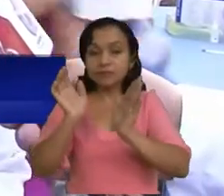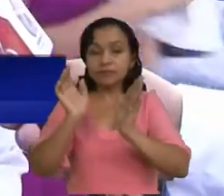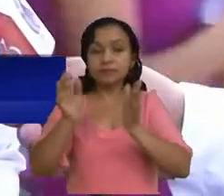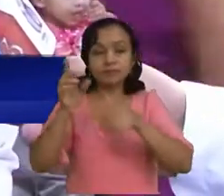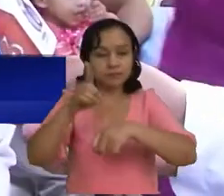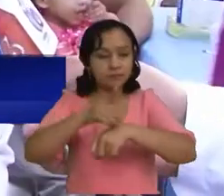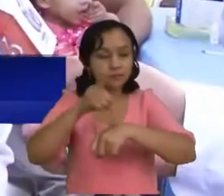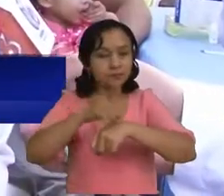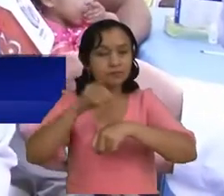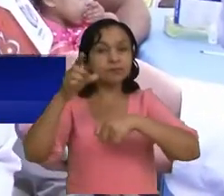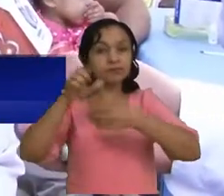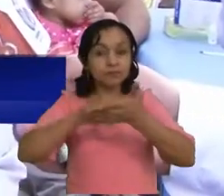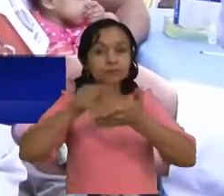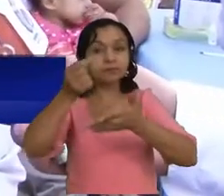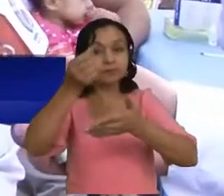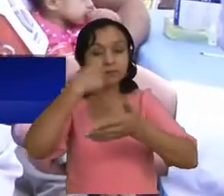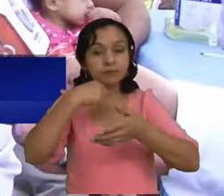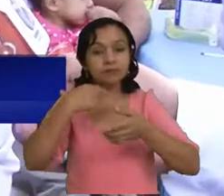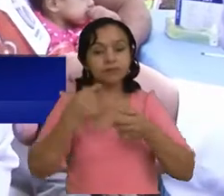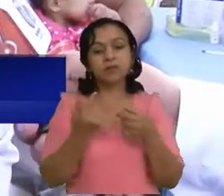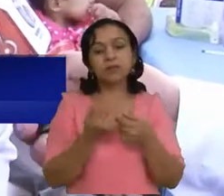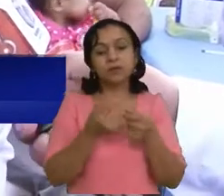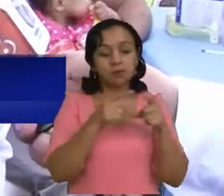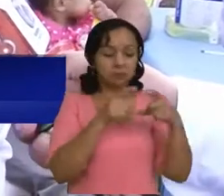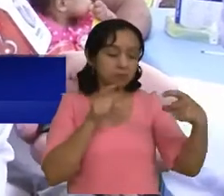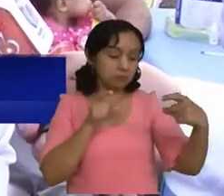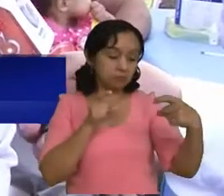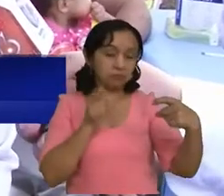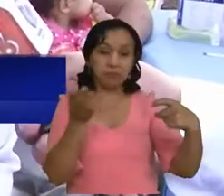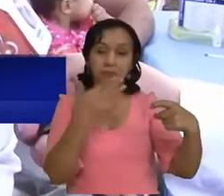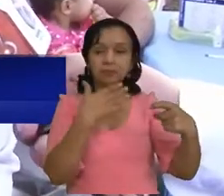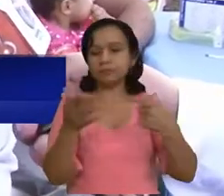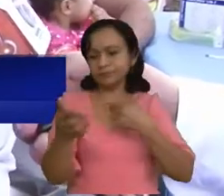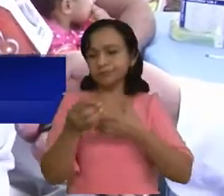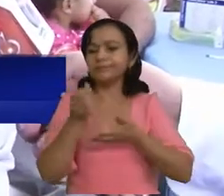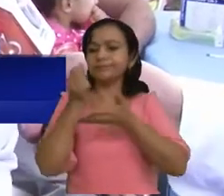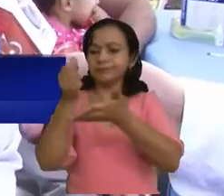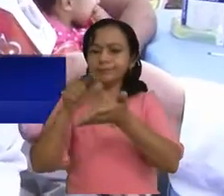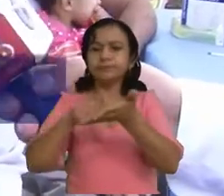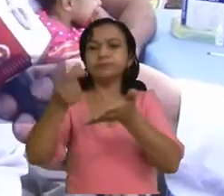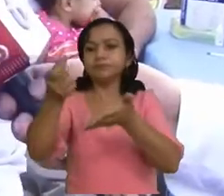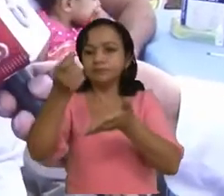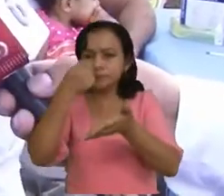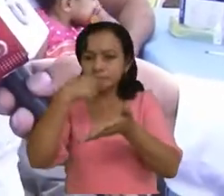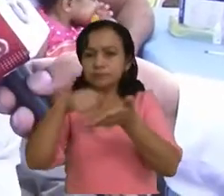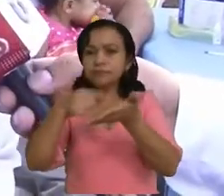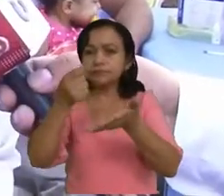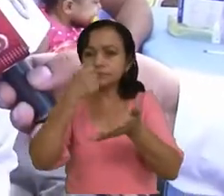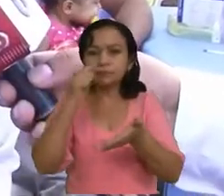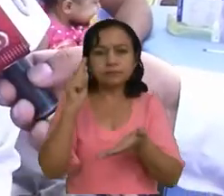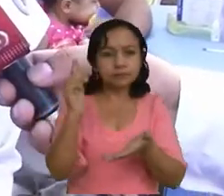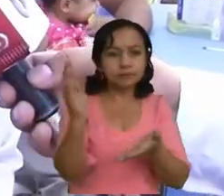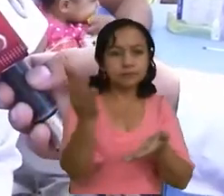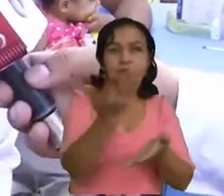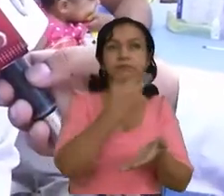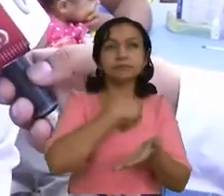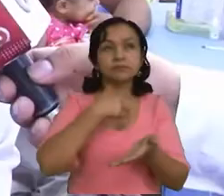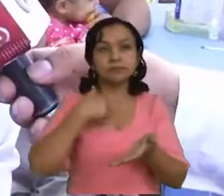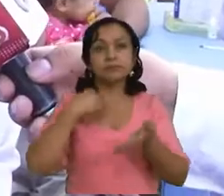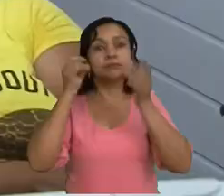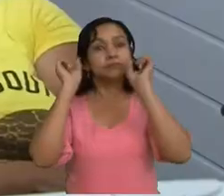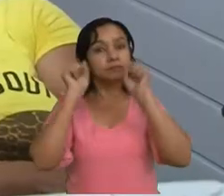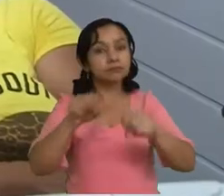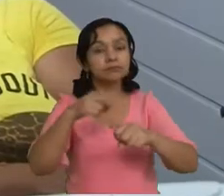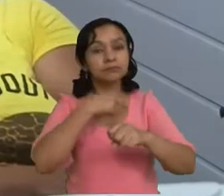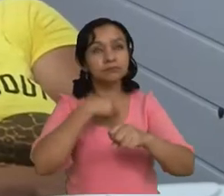consulta con medicamento. Aquí nadie se va a ir con sus recetas, tratando de que todo solucionarle, ¿verdad?, lo más que se pueda lo